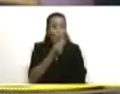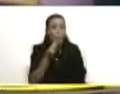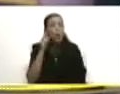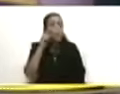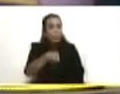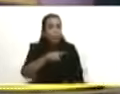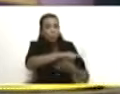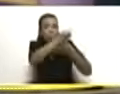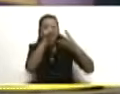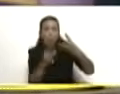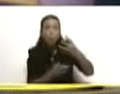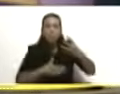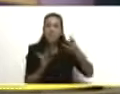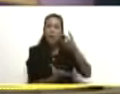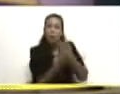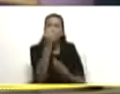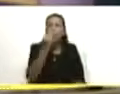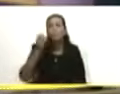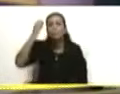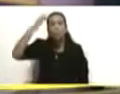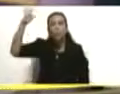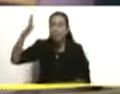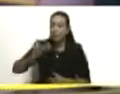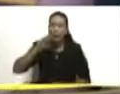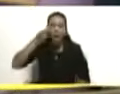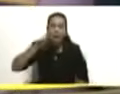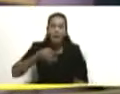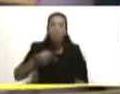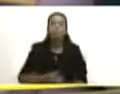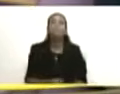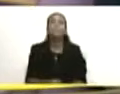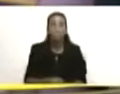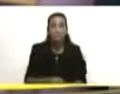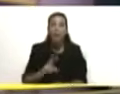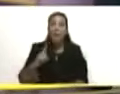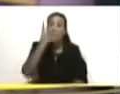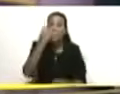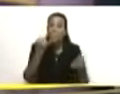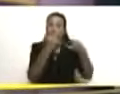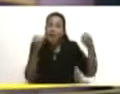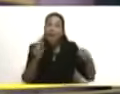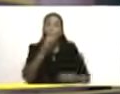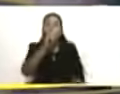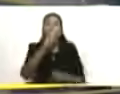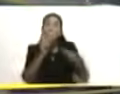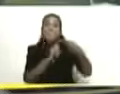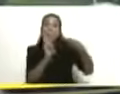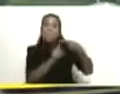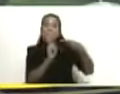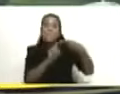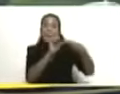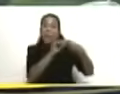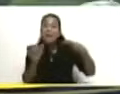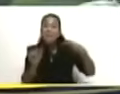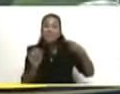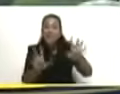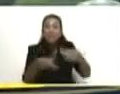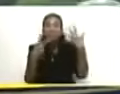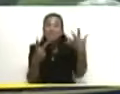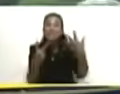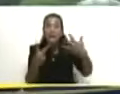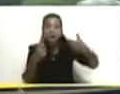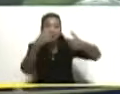lo dice, soñarla, crearla y vivirla. Correcto. Esto es el primer vértice que tiene 5